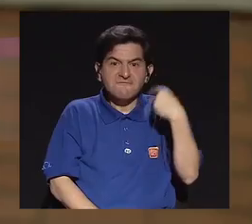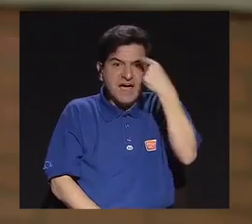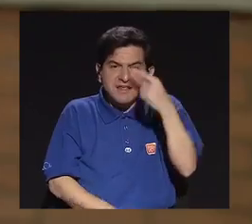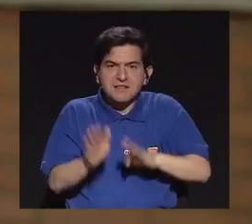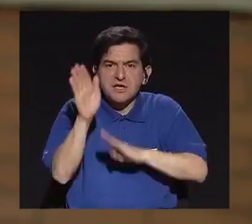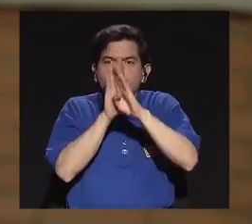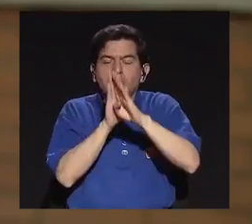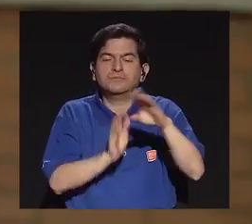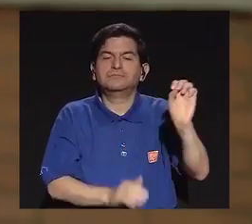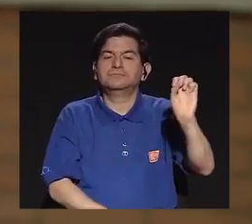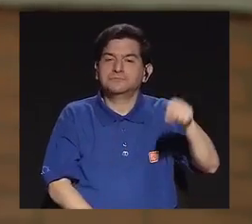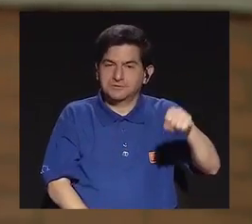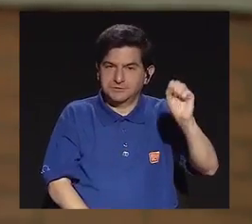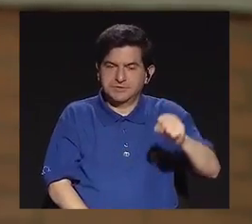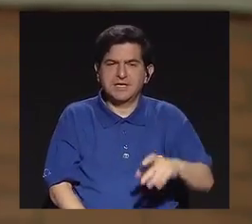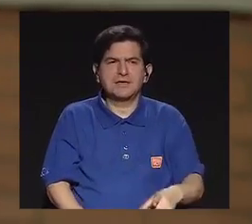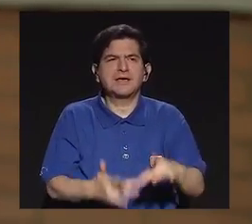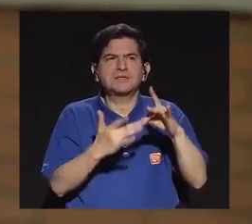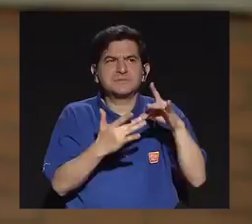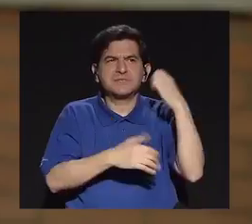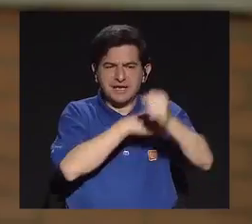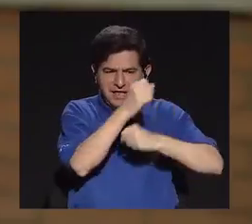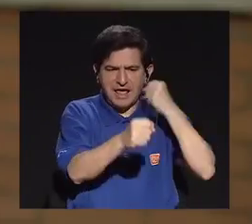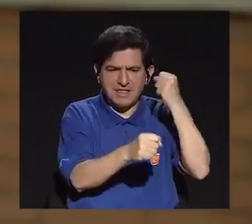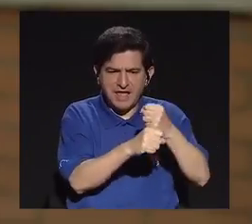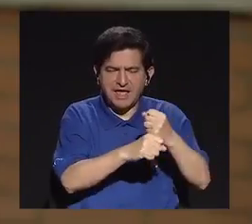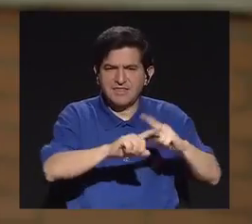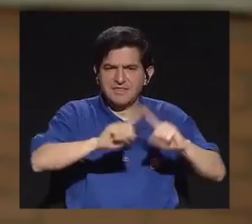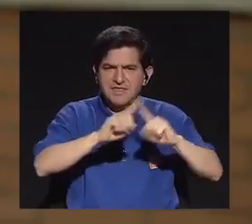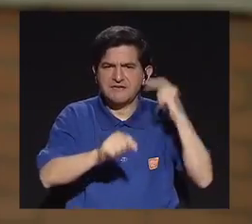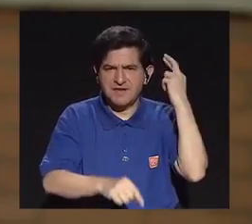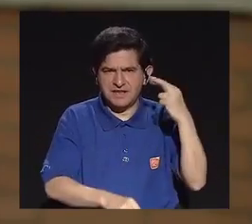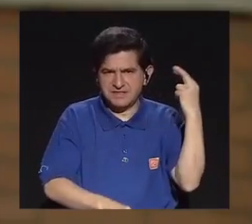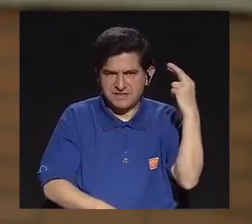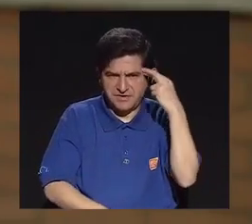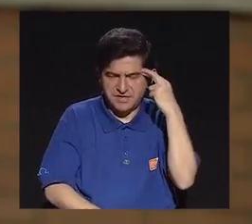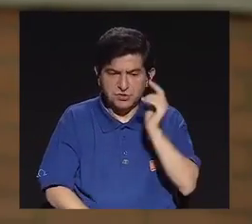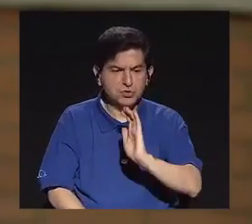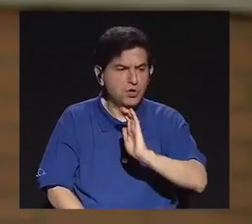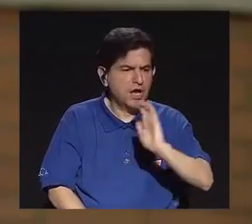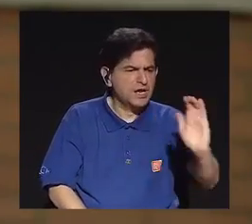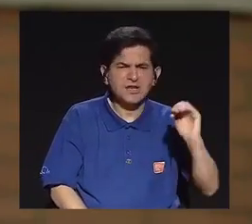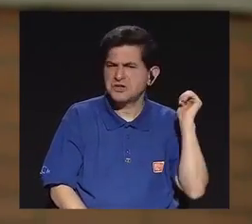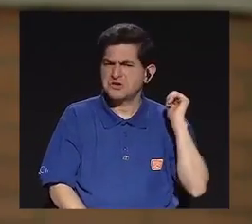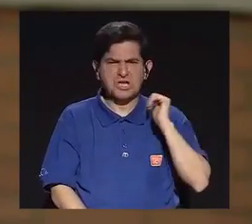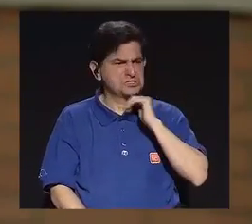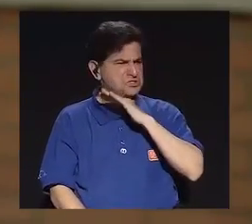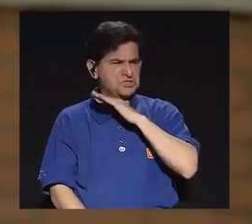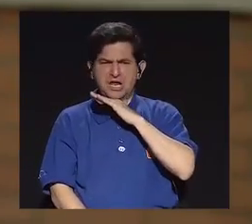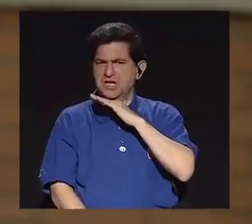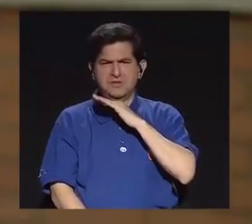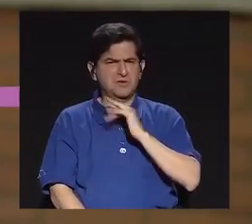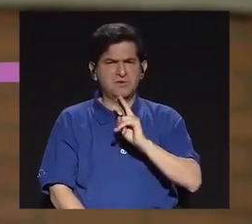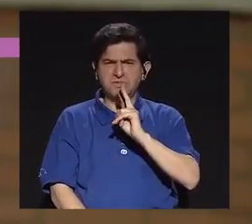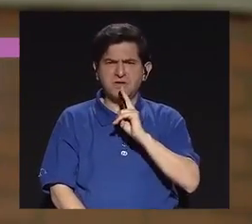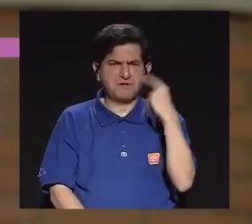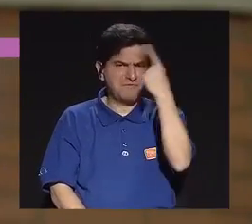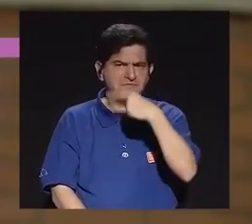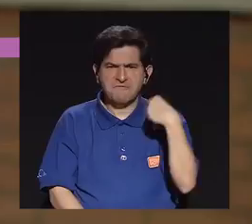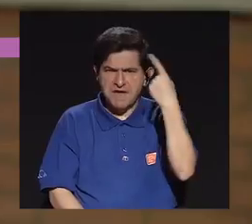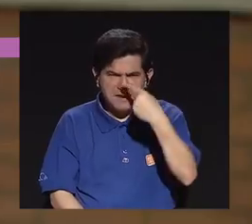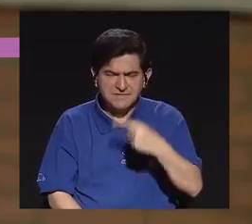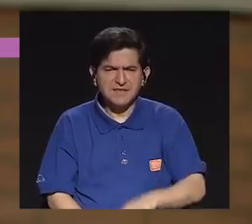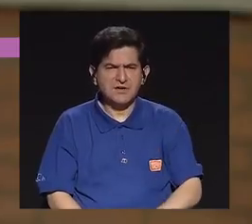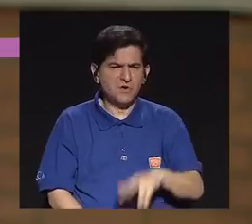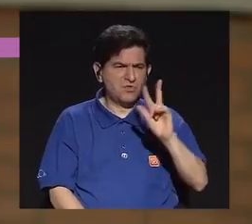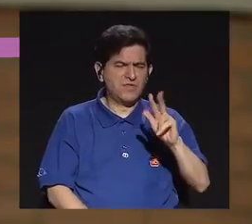desarrolla? Sí, más que todo por edad vamos a tener diferentes causas de vértigo. En los niños es muy raro que haya un vértigo verdadero, ¿verdad? De